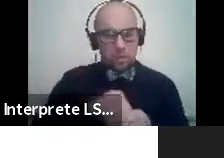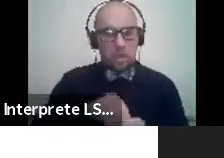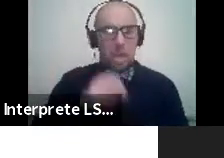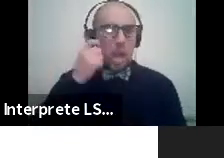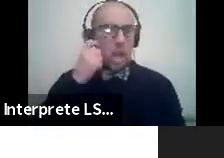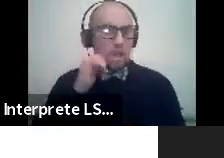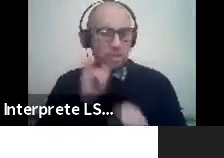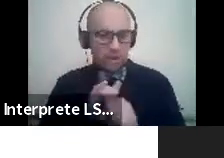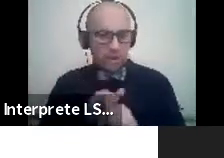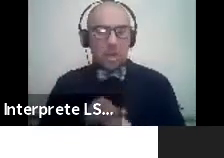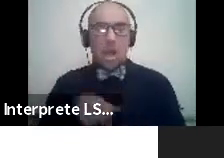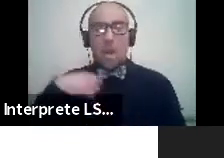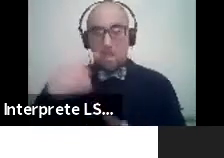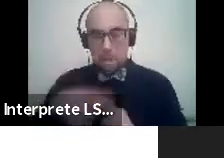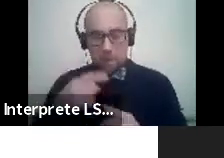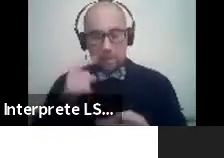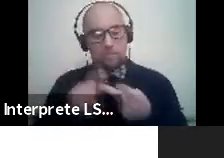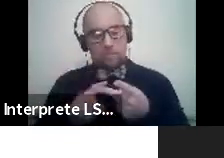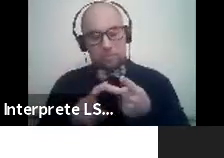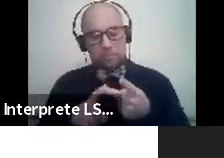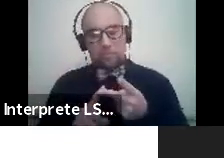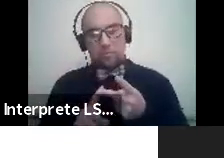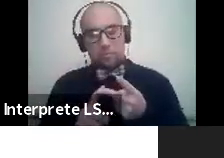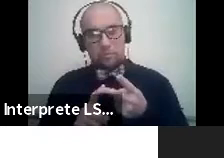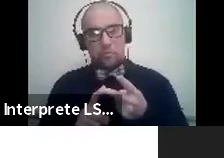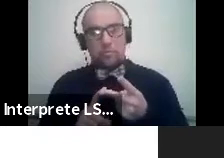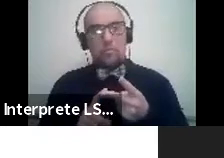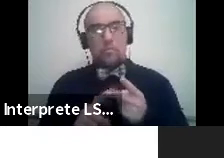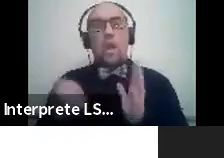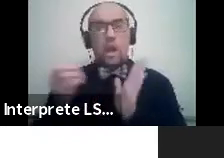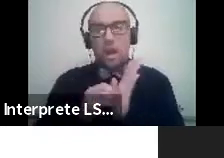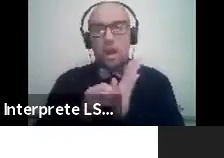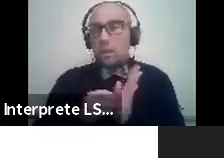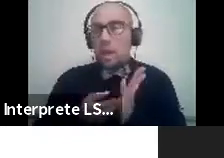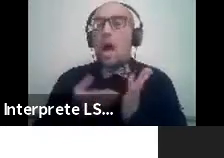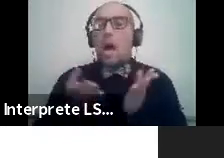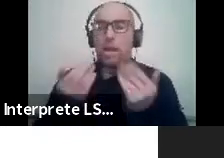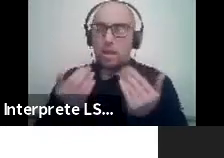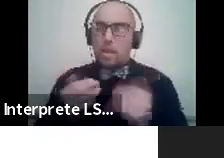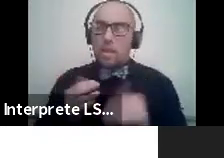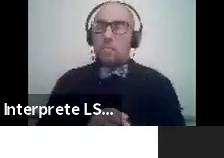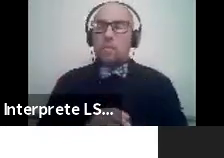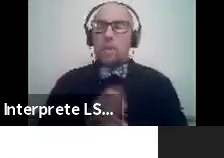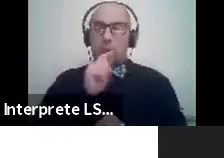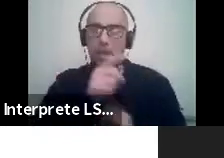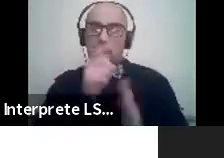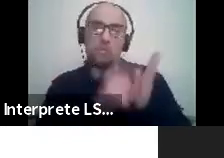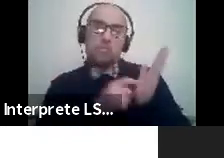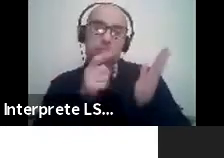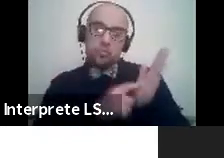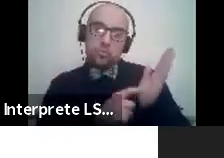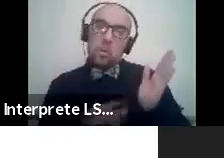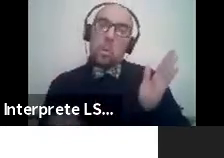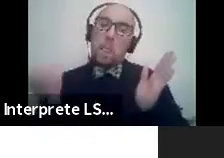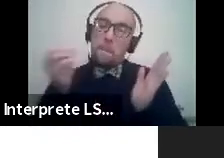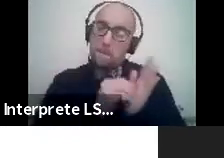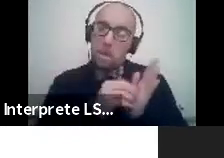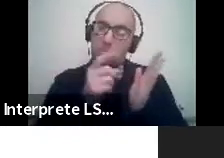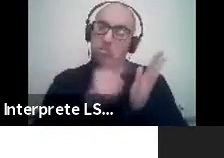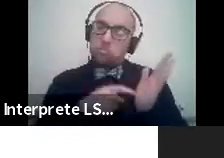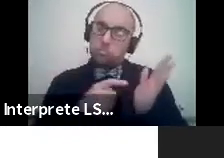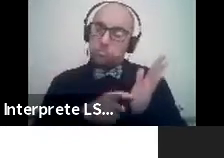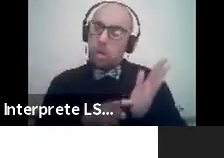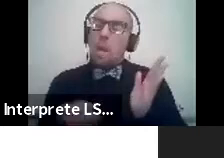creencias, sino que termina tocando el rendimiento, necesitábamos que esta aplicación además